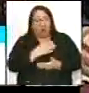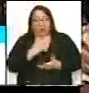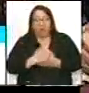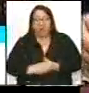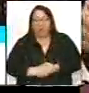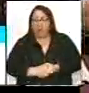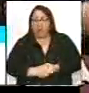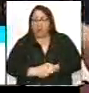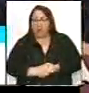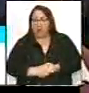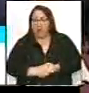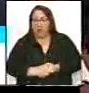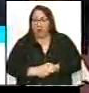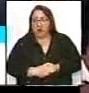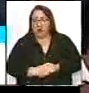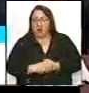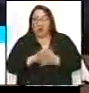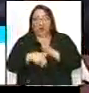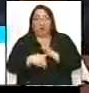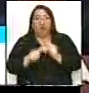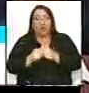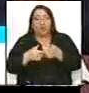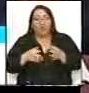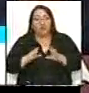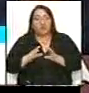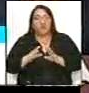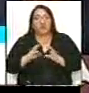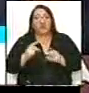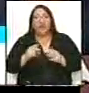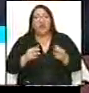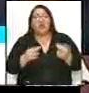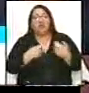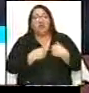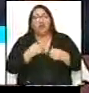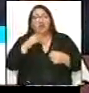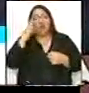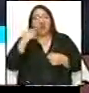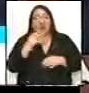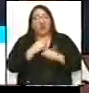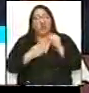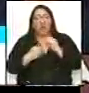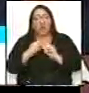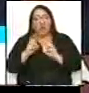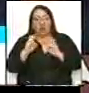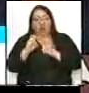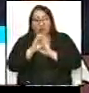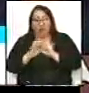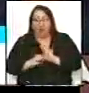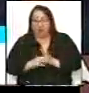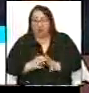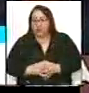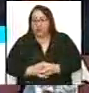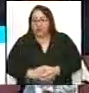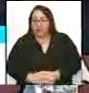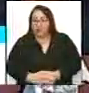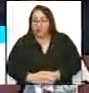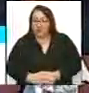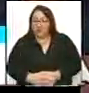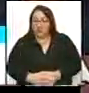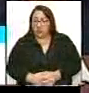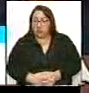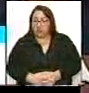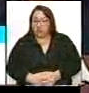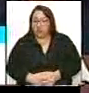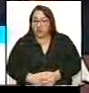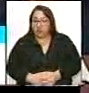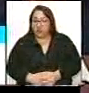crisis que dio lugar luego al nacimiento del régimen de Alberto Fujimori, que en la reforma constitucional utilizó